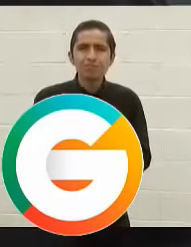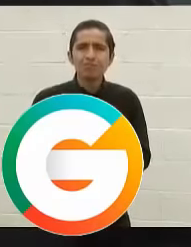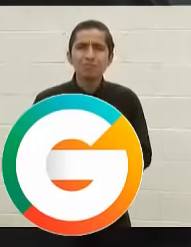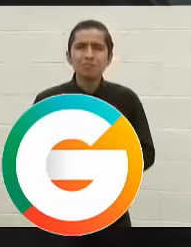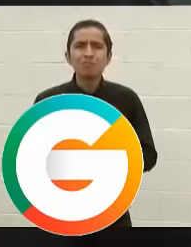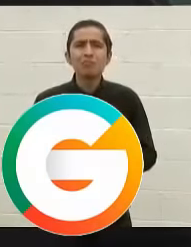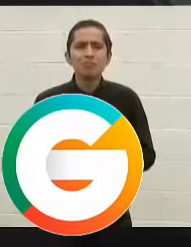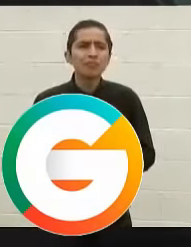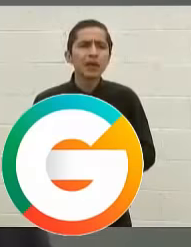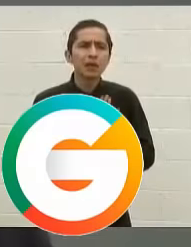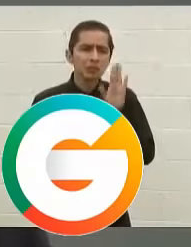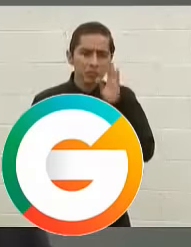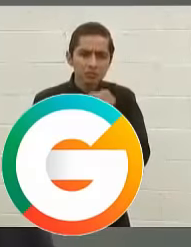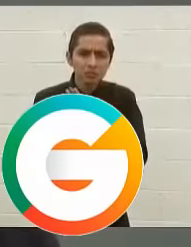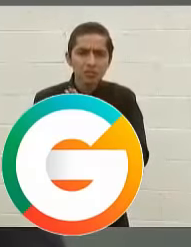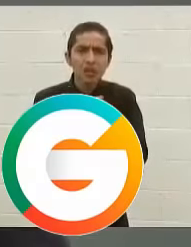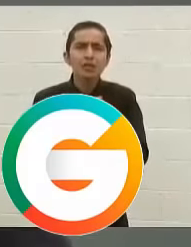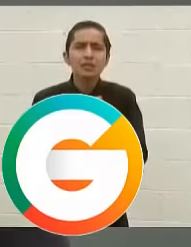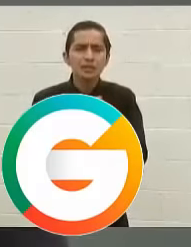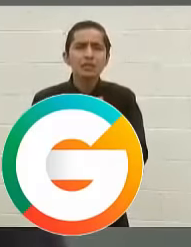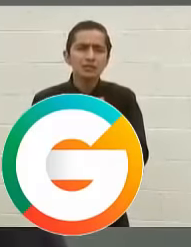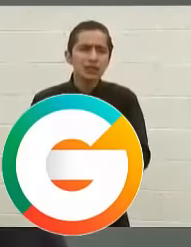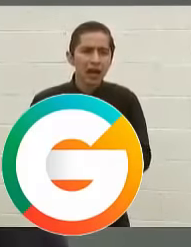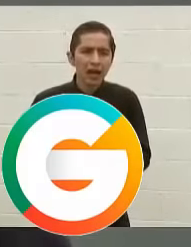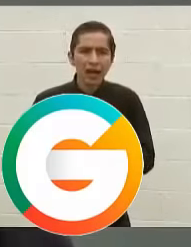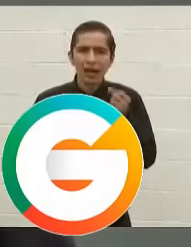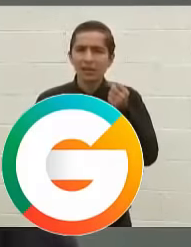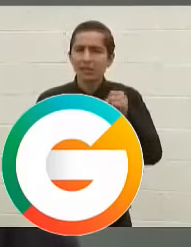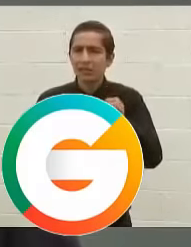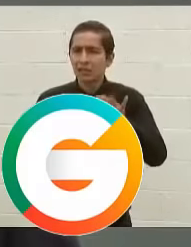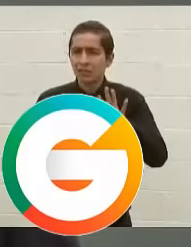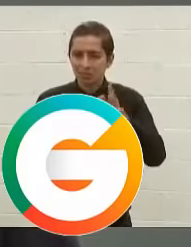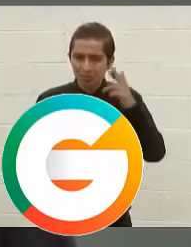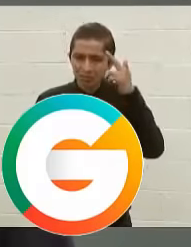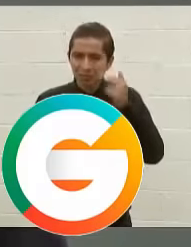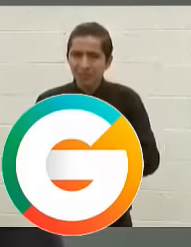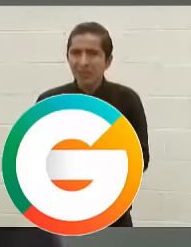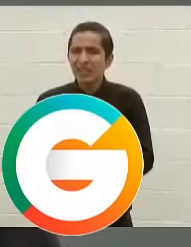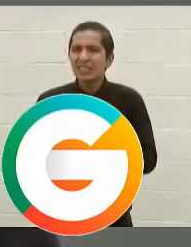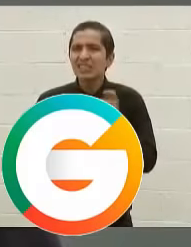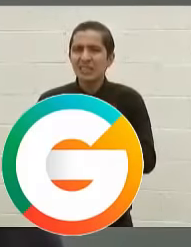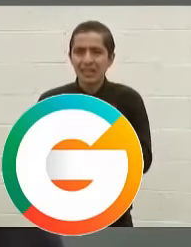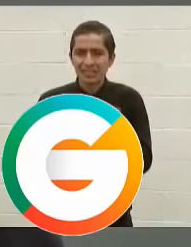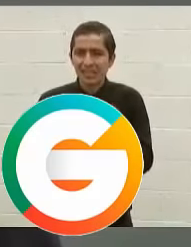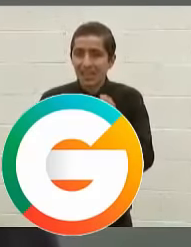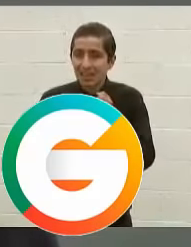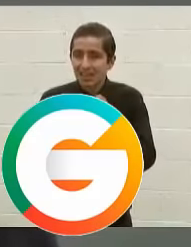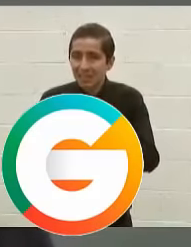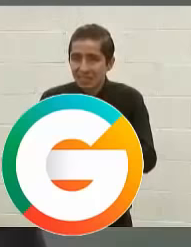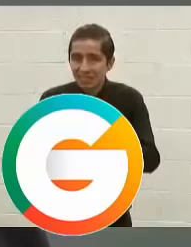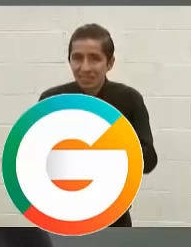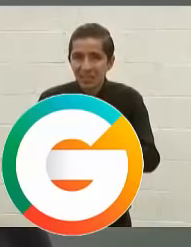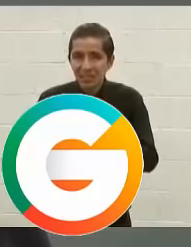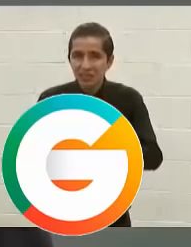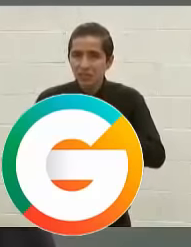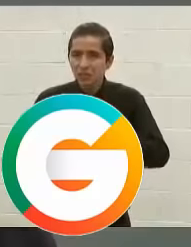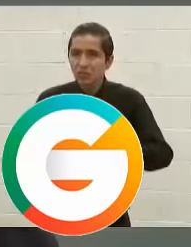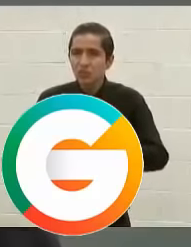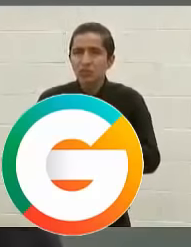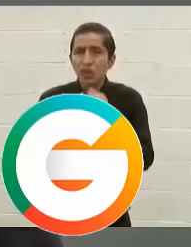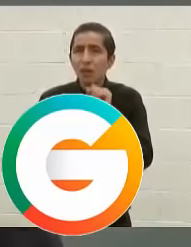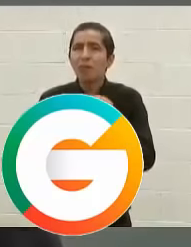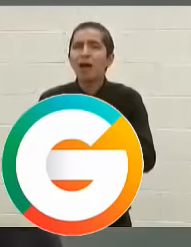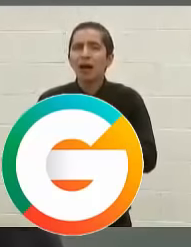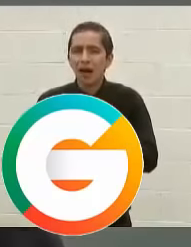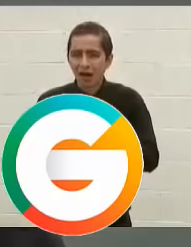determinadas decisiones. Así es que estamos ciertos de que en esta investigación estará